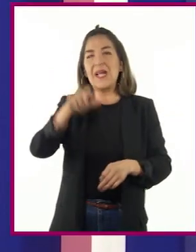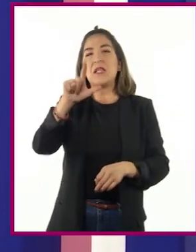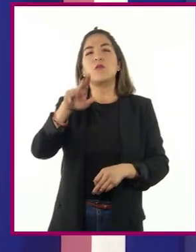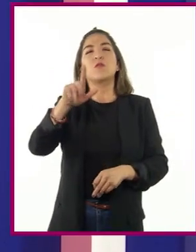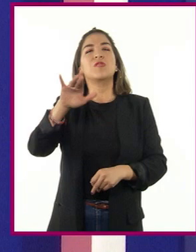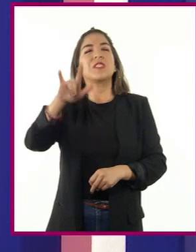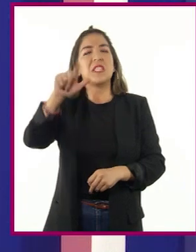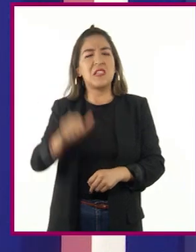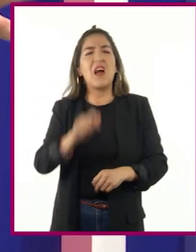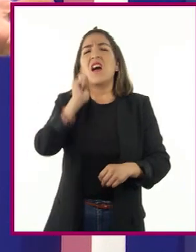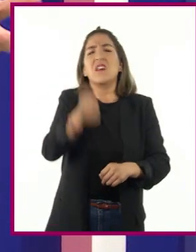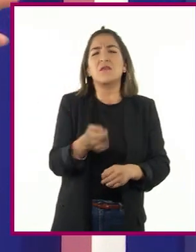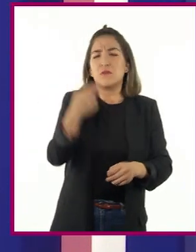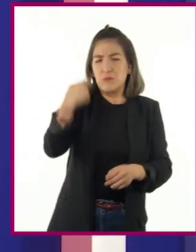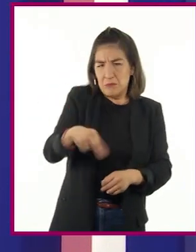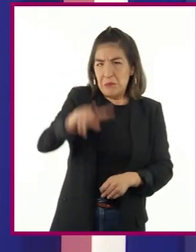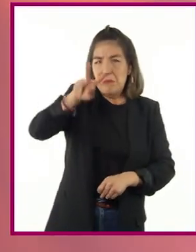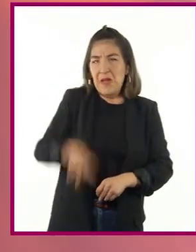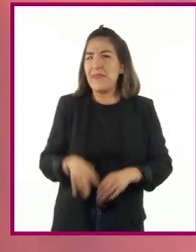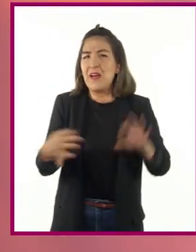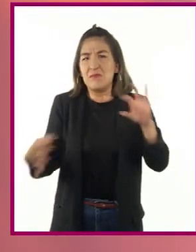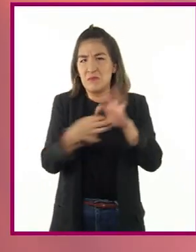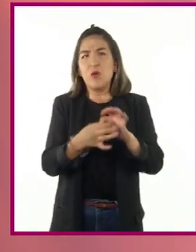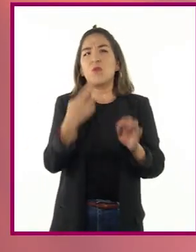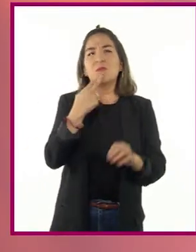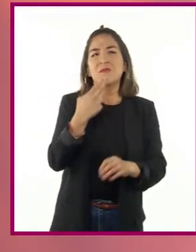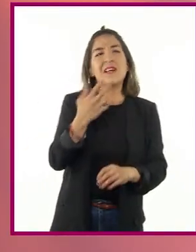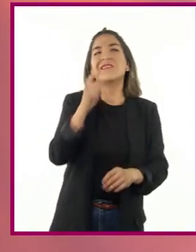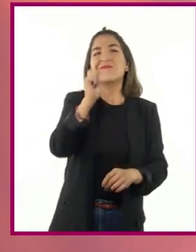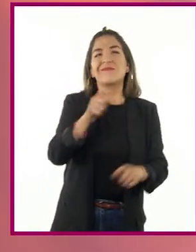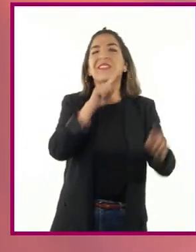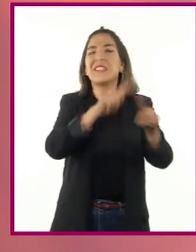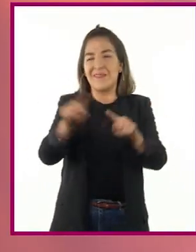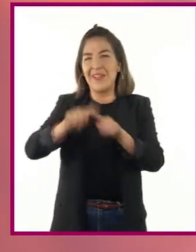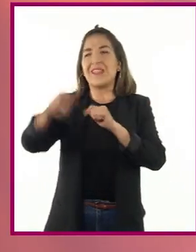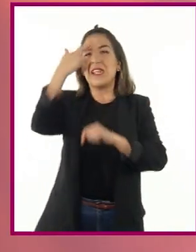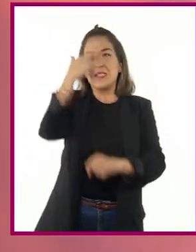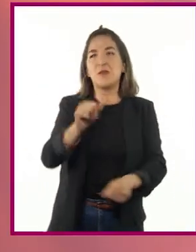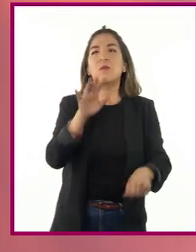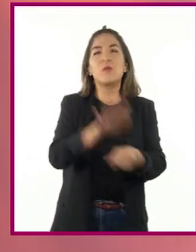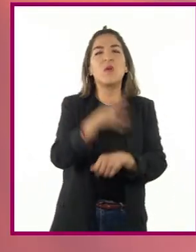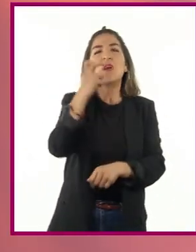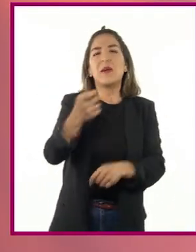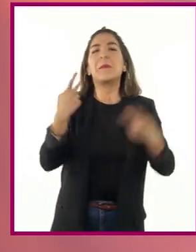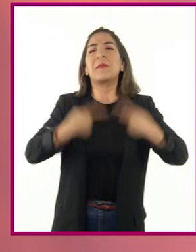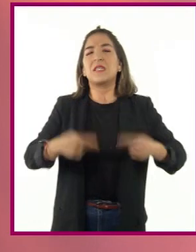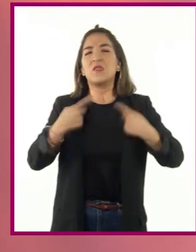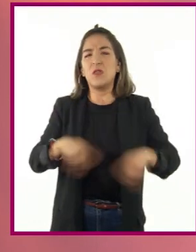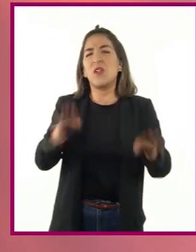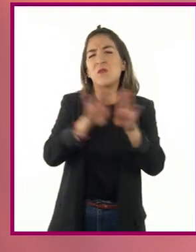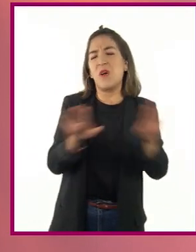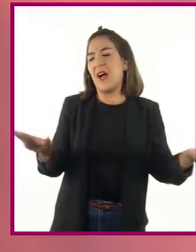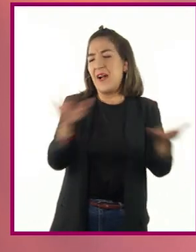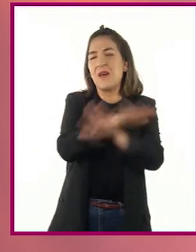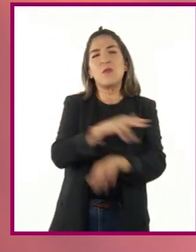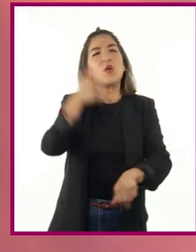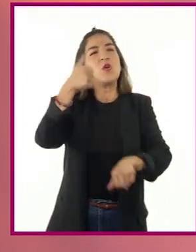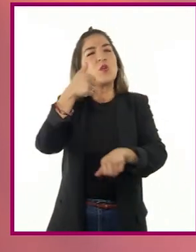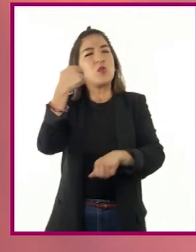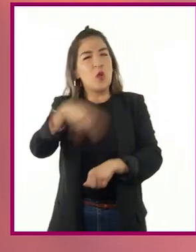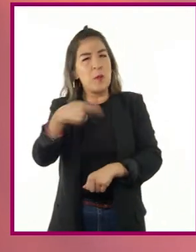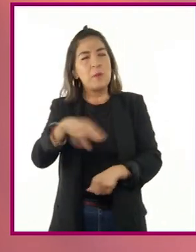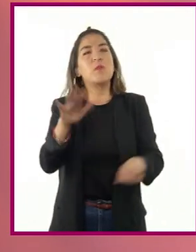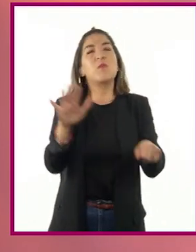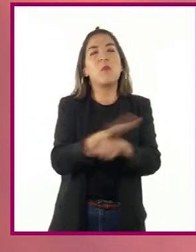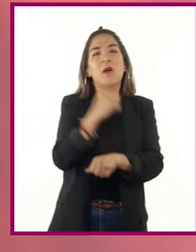qué no solo usan su nombre real? Existen varias razones por las que un autor decide utilizar un seudónimo. Puede ser